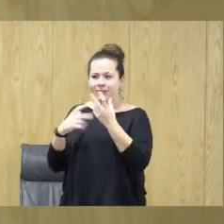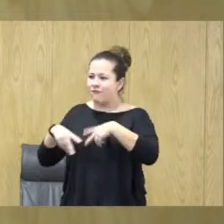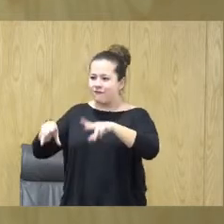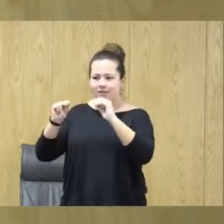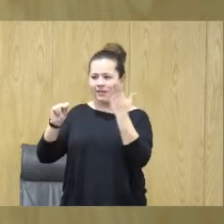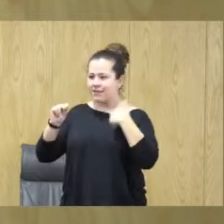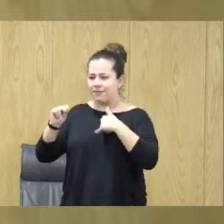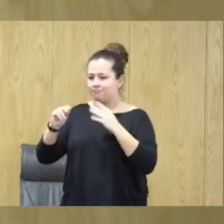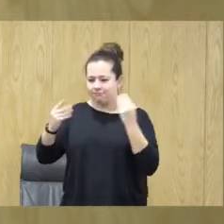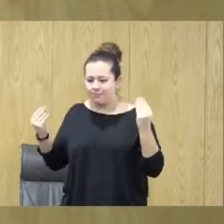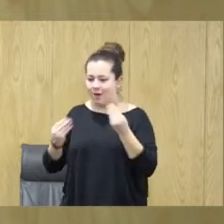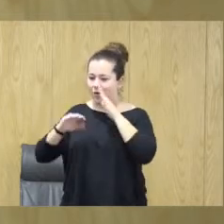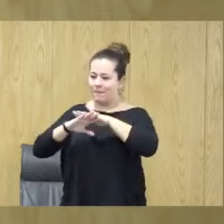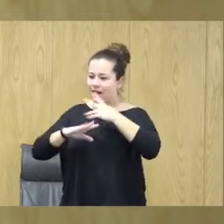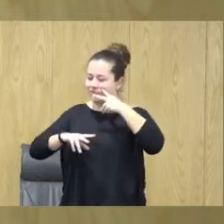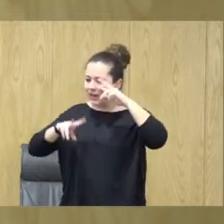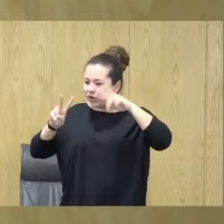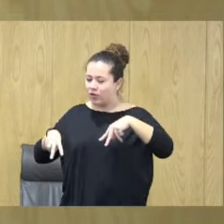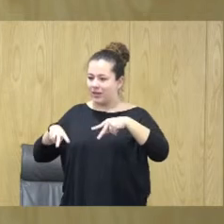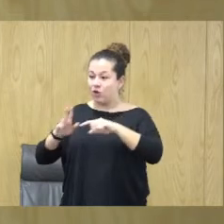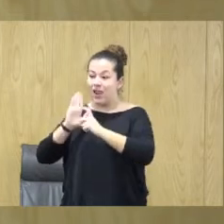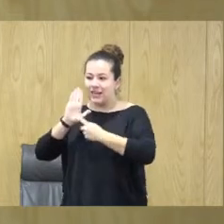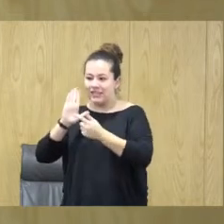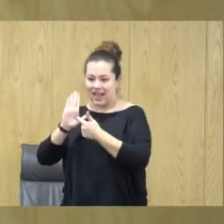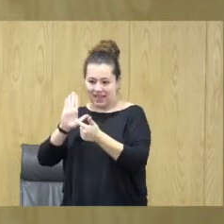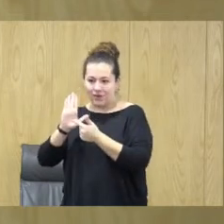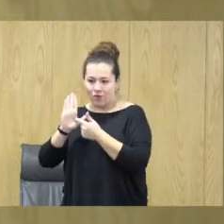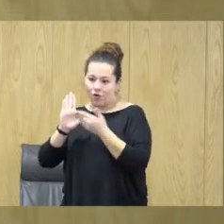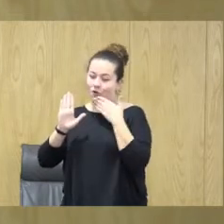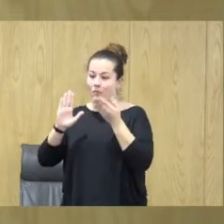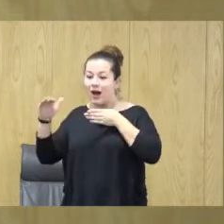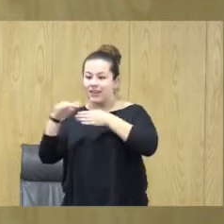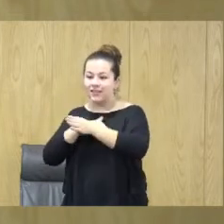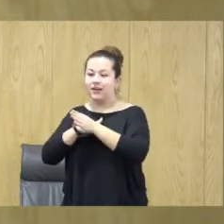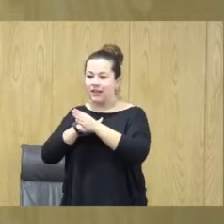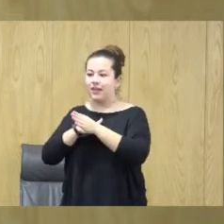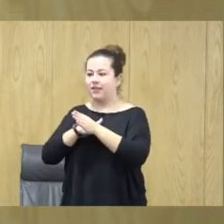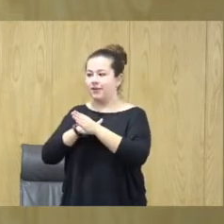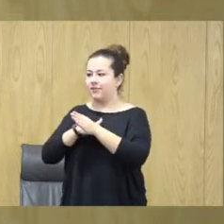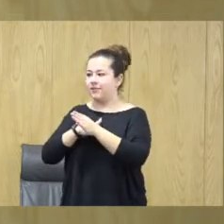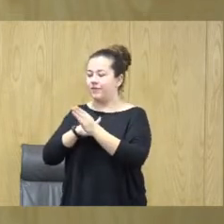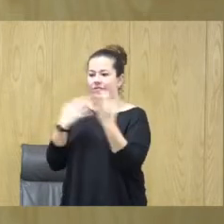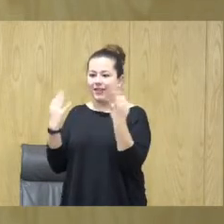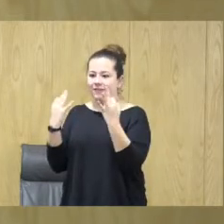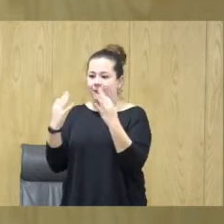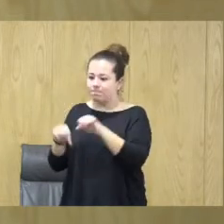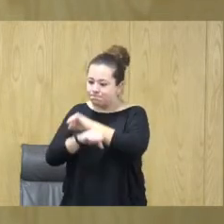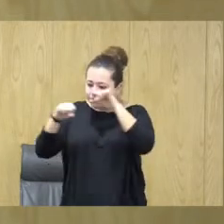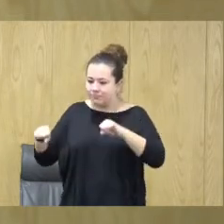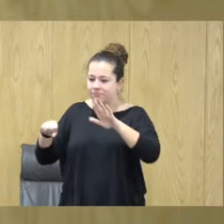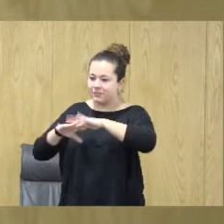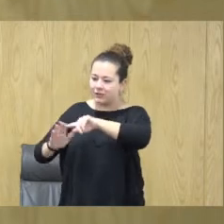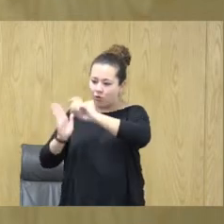el reconocimiento legislativo como una accesibilidad que conforma, ¿no?,